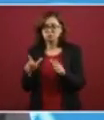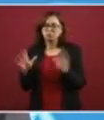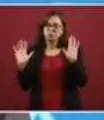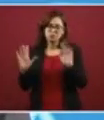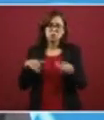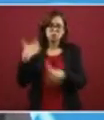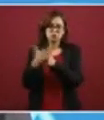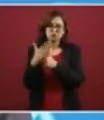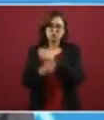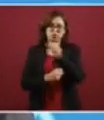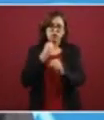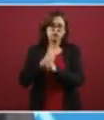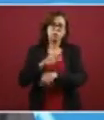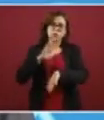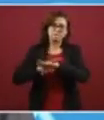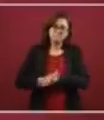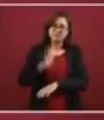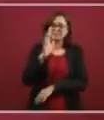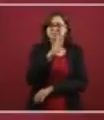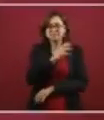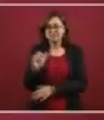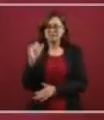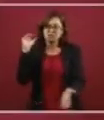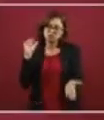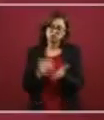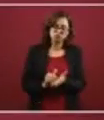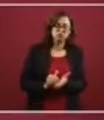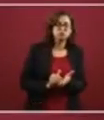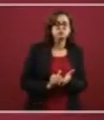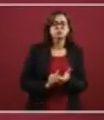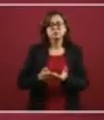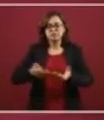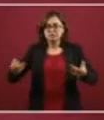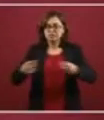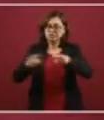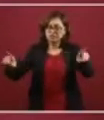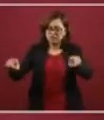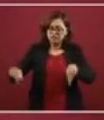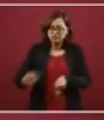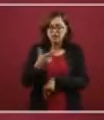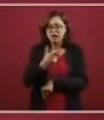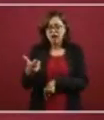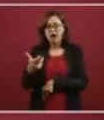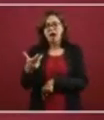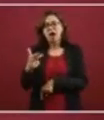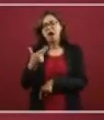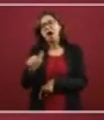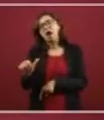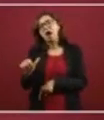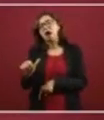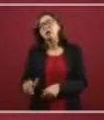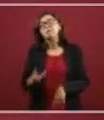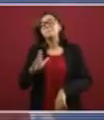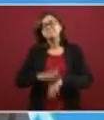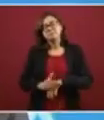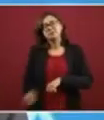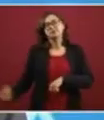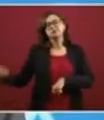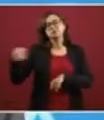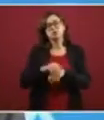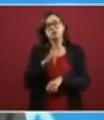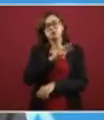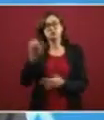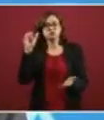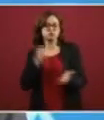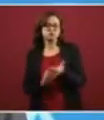hectáreas cuatrocientos mil empleos porque hemos llegado también a